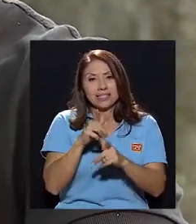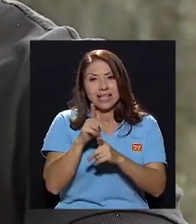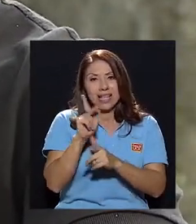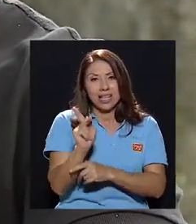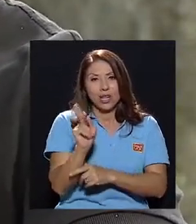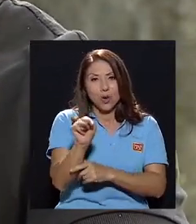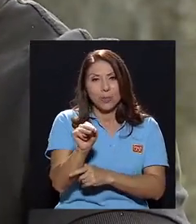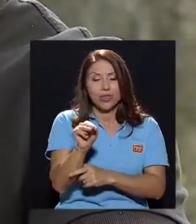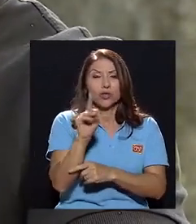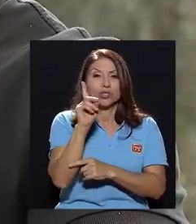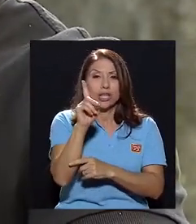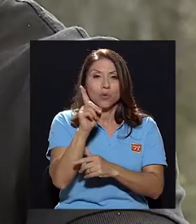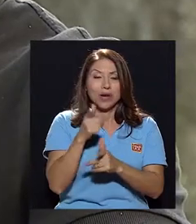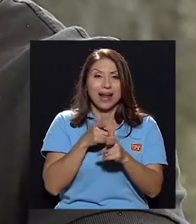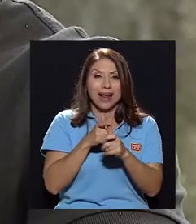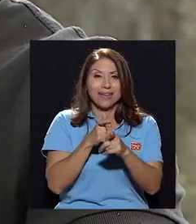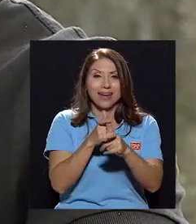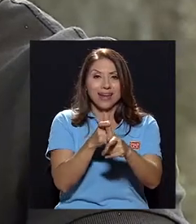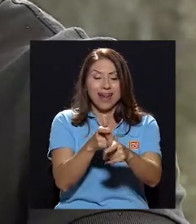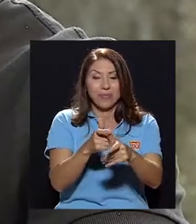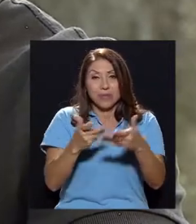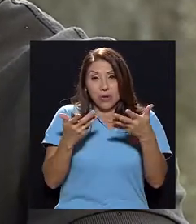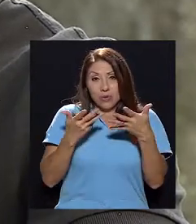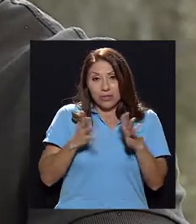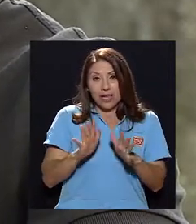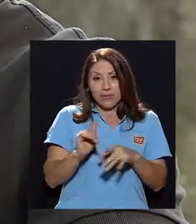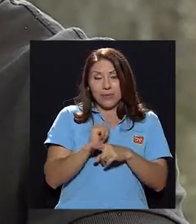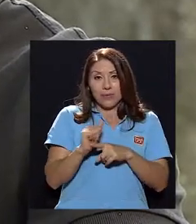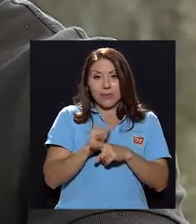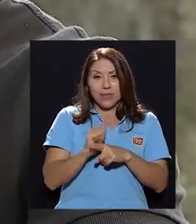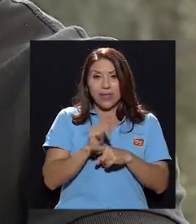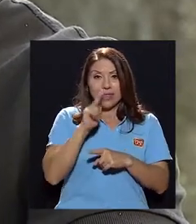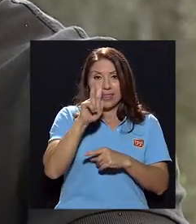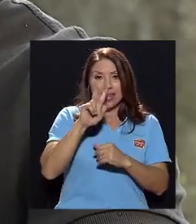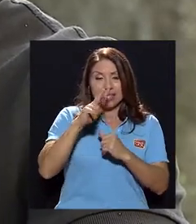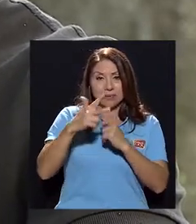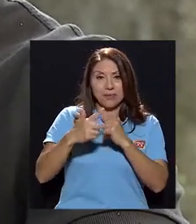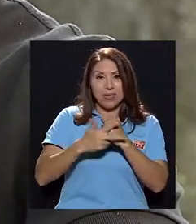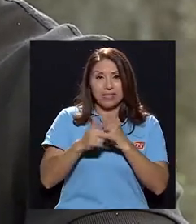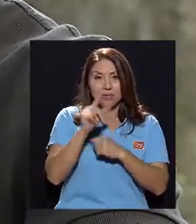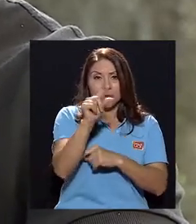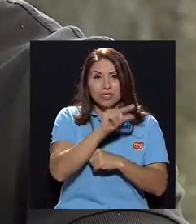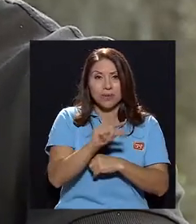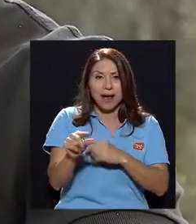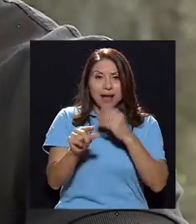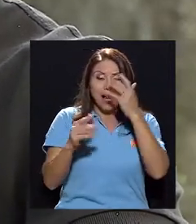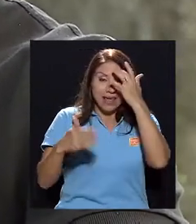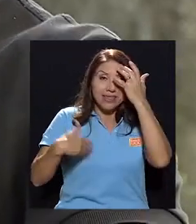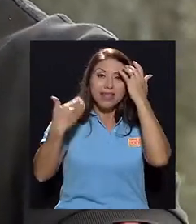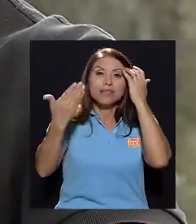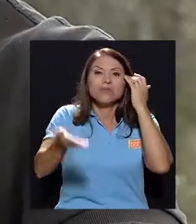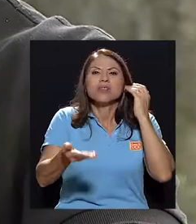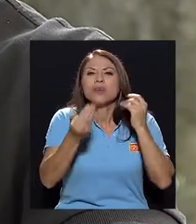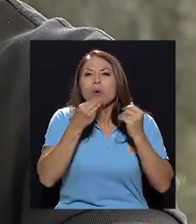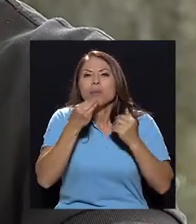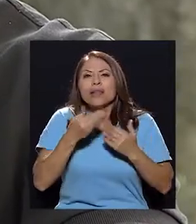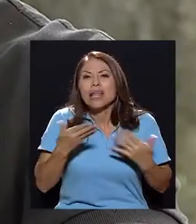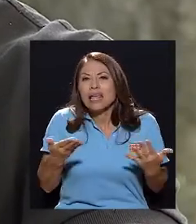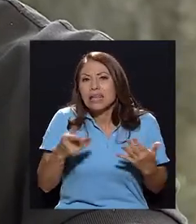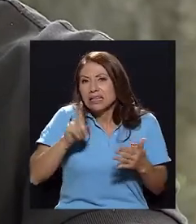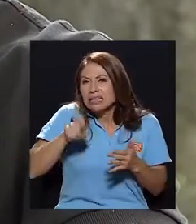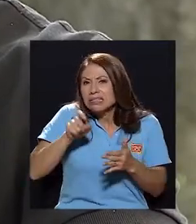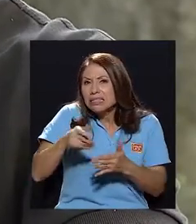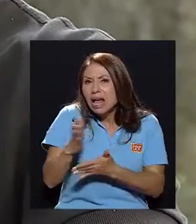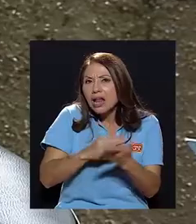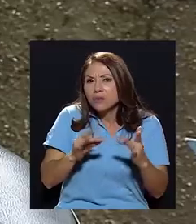¿verdad? Después de que entrena esas 3 veces por semana, ¿qué debe comer después? ¿O tiene que tener algún